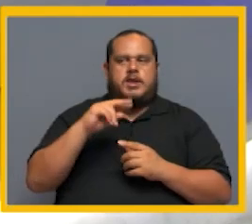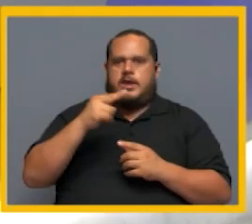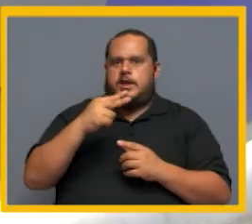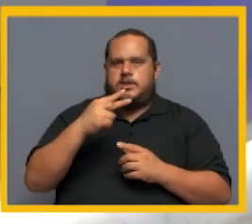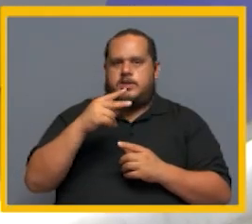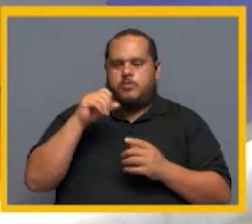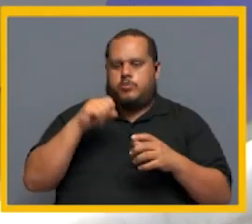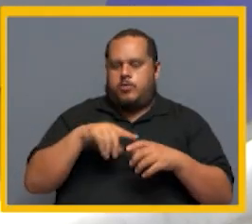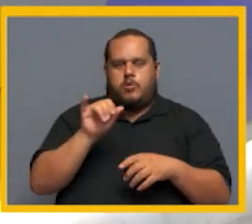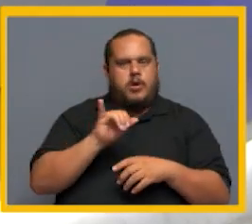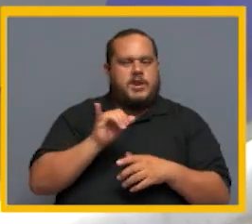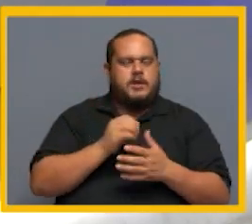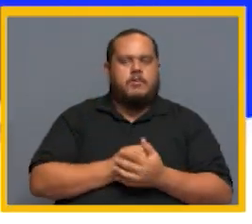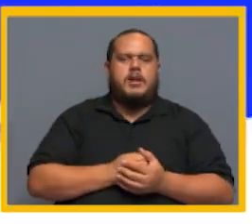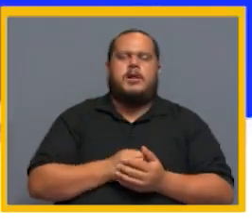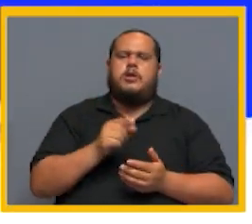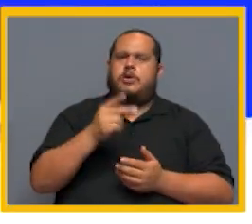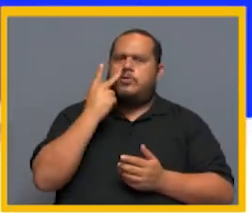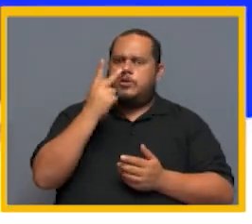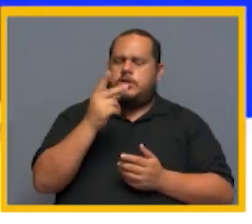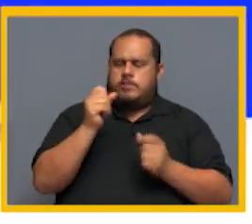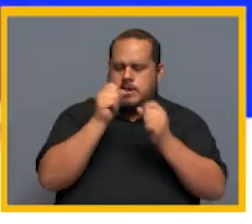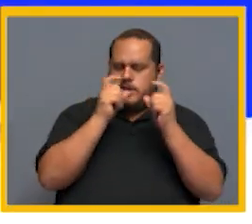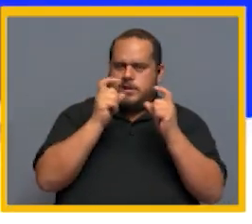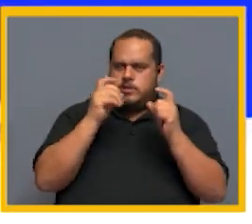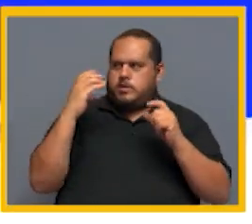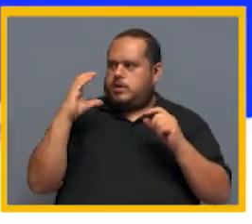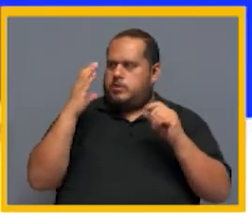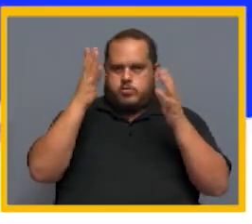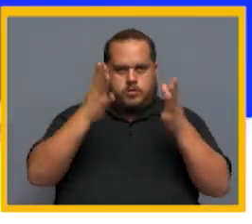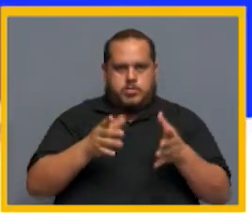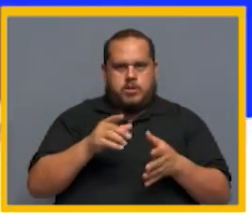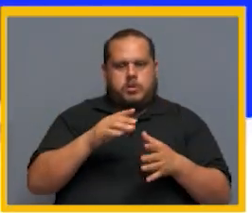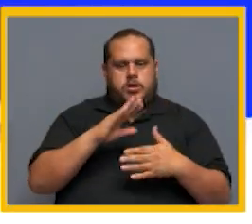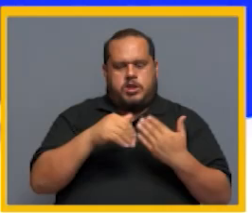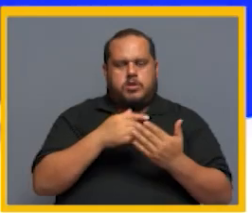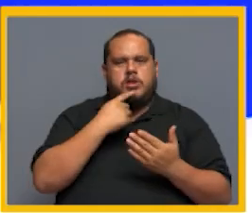No, está bien, pero digo... Vos ves la reacción de los colombianos y vos decís, todos